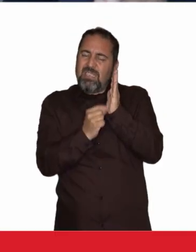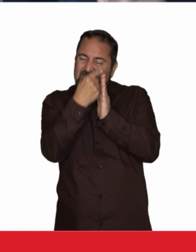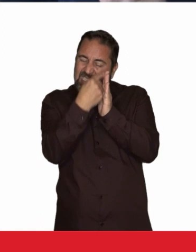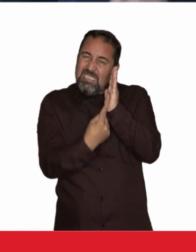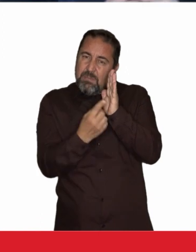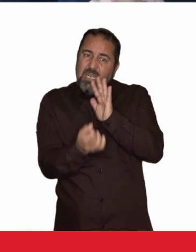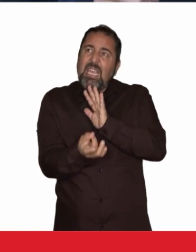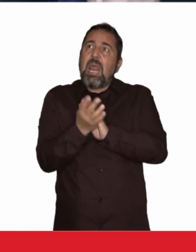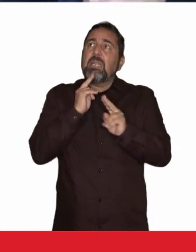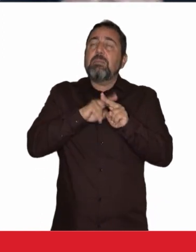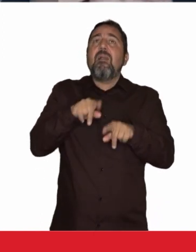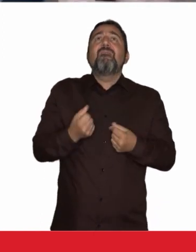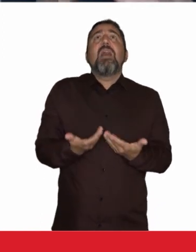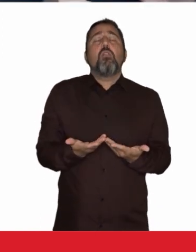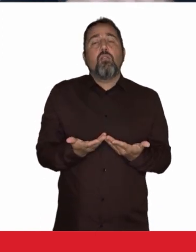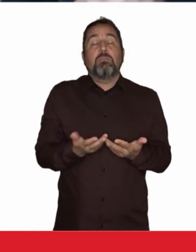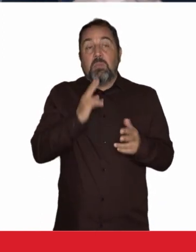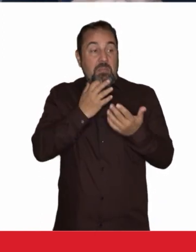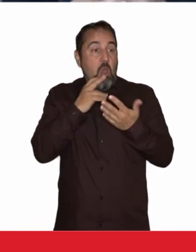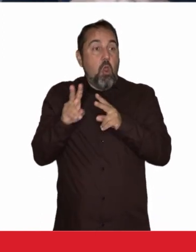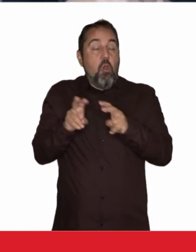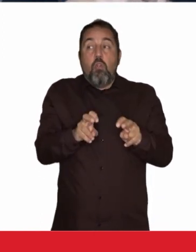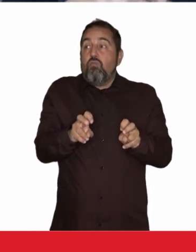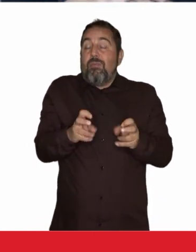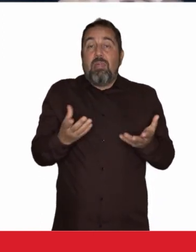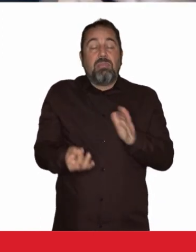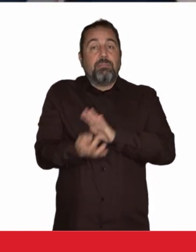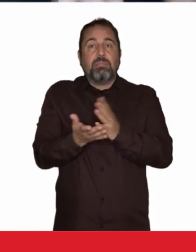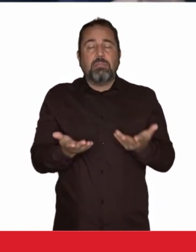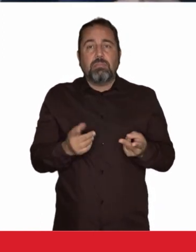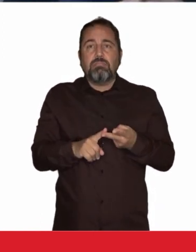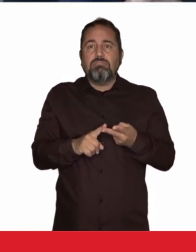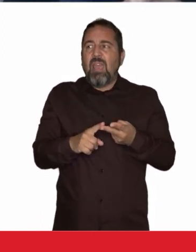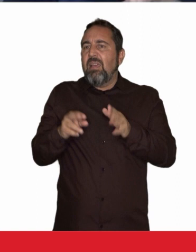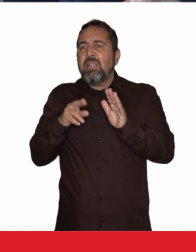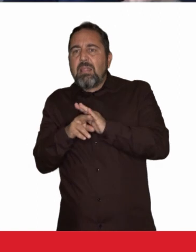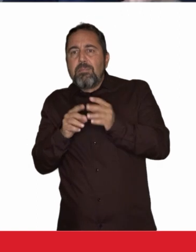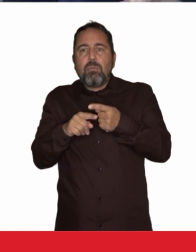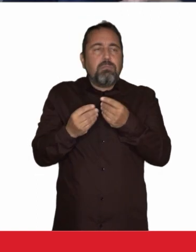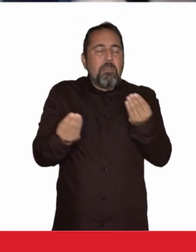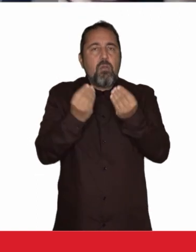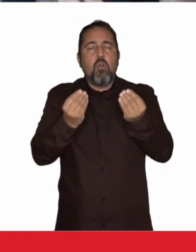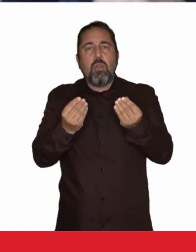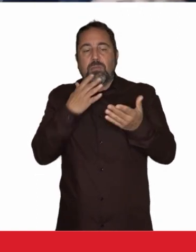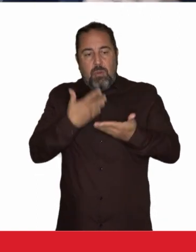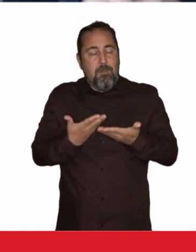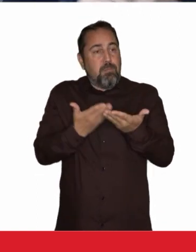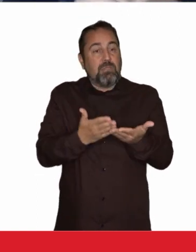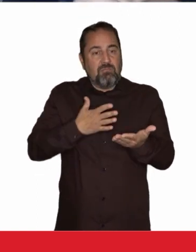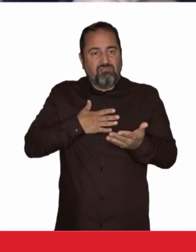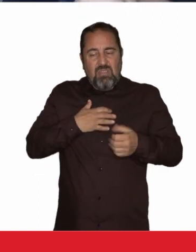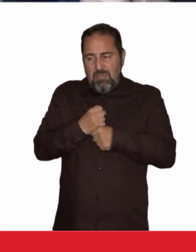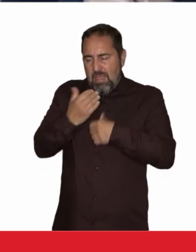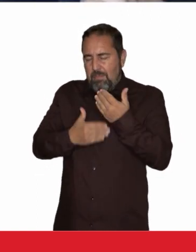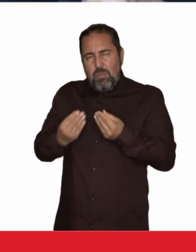¿Qué elementos pueden contribuir a la creación de este valor? La novedad, la mejora del